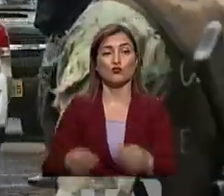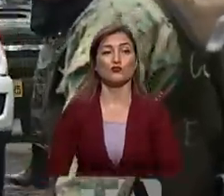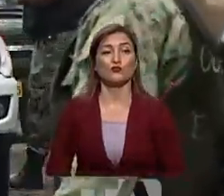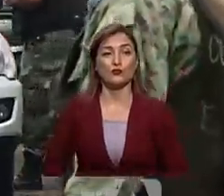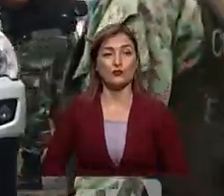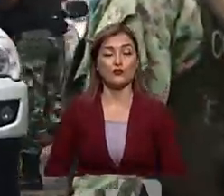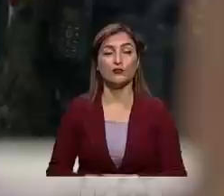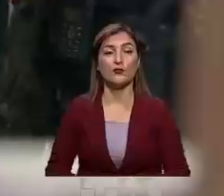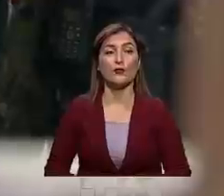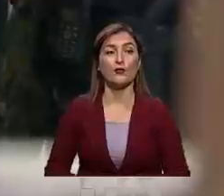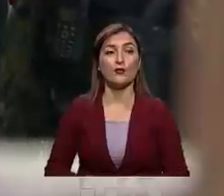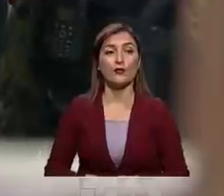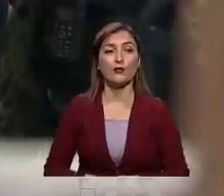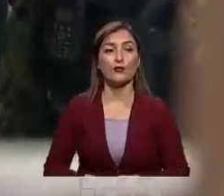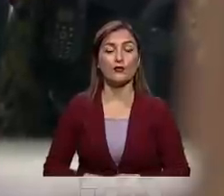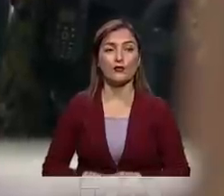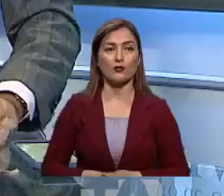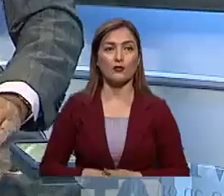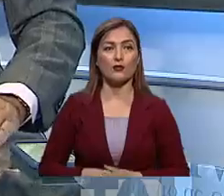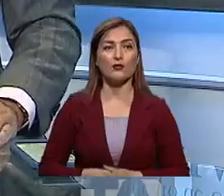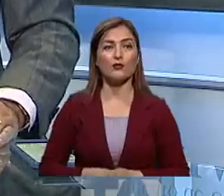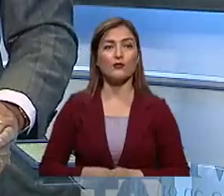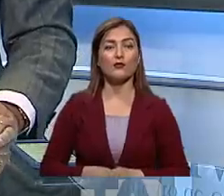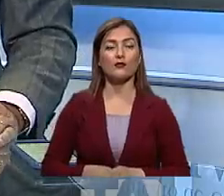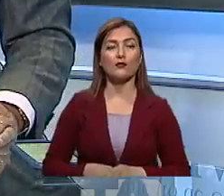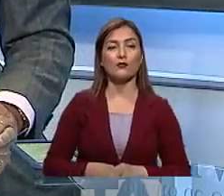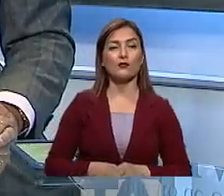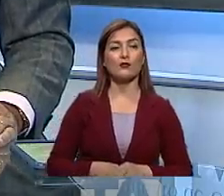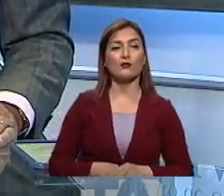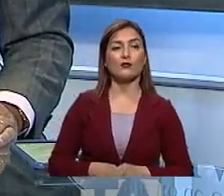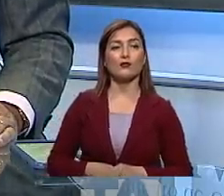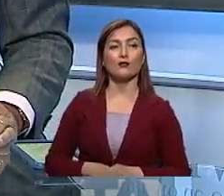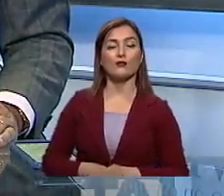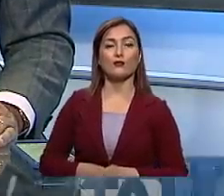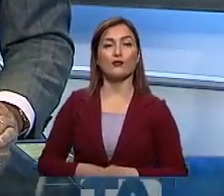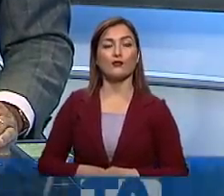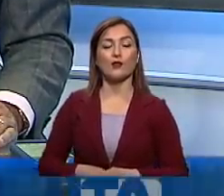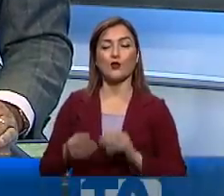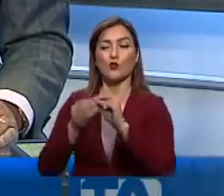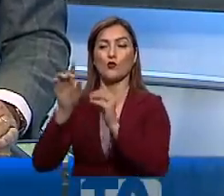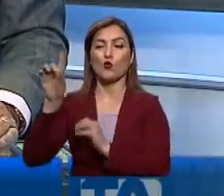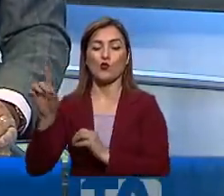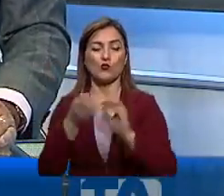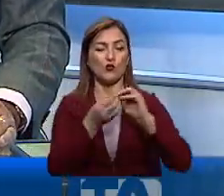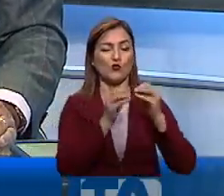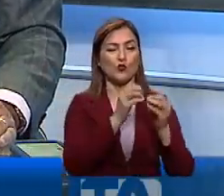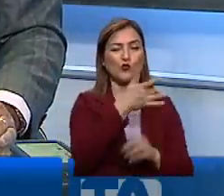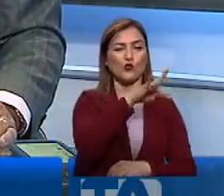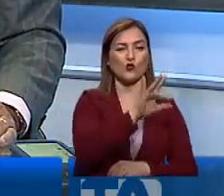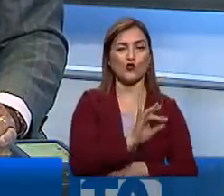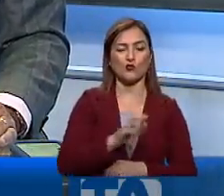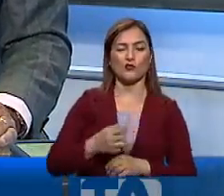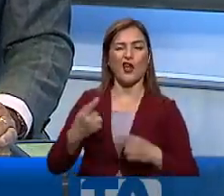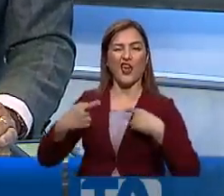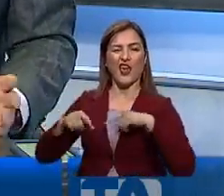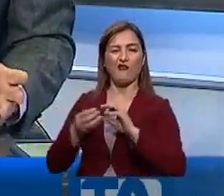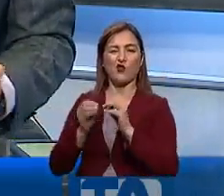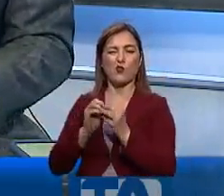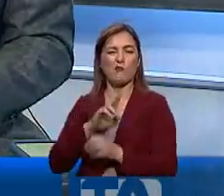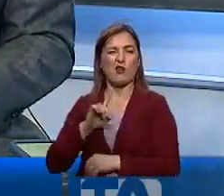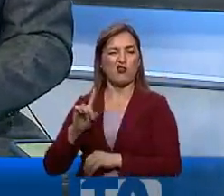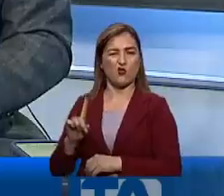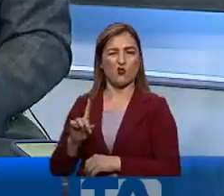Daniela Valencia, 24 horas. UNES y Pachacútic rechazan las declaraciones del jefe de bloque de Creo respecto